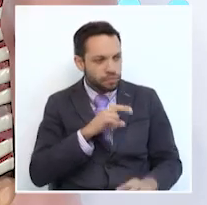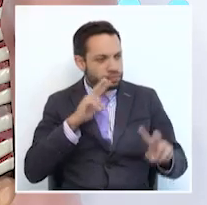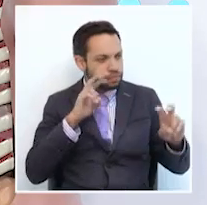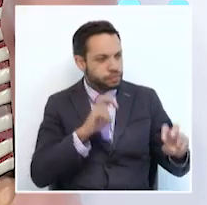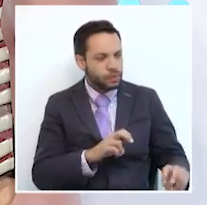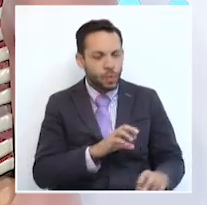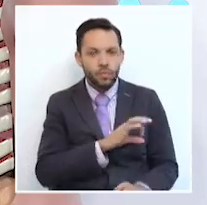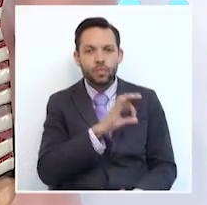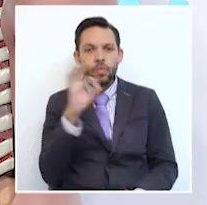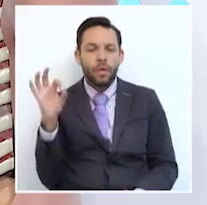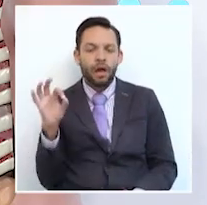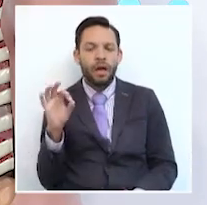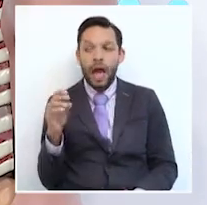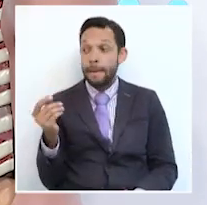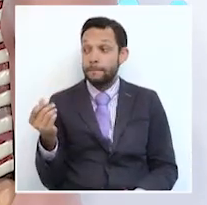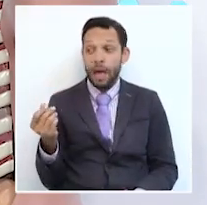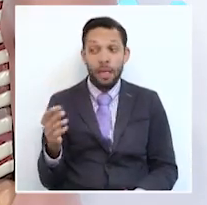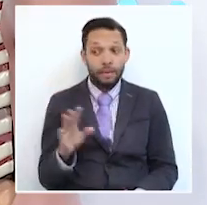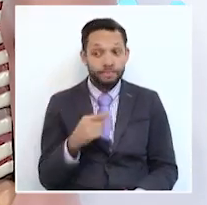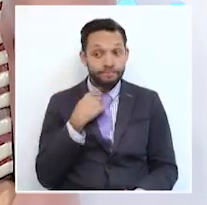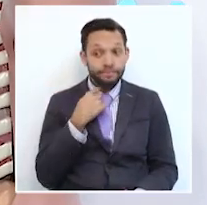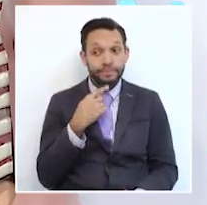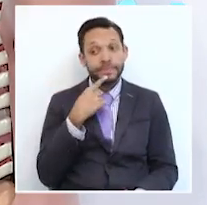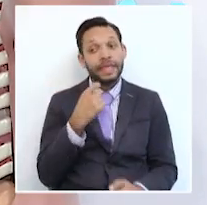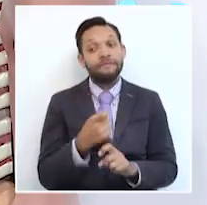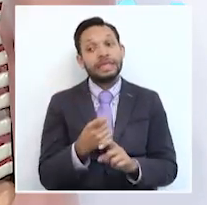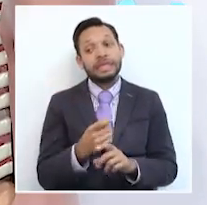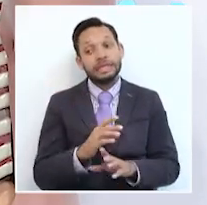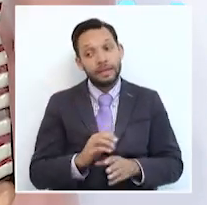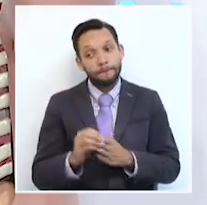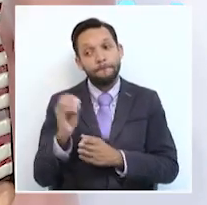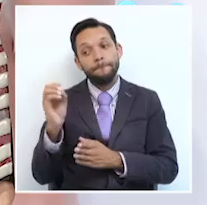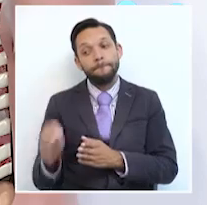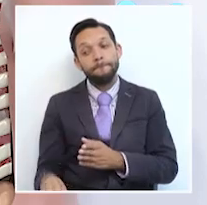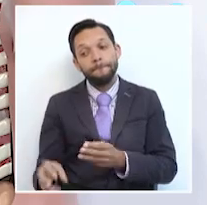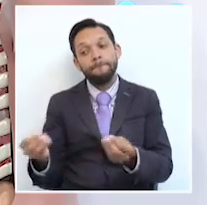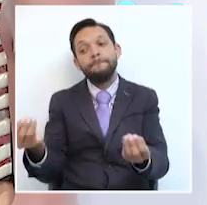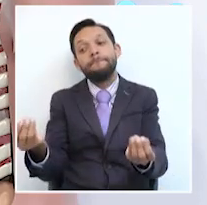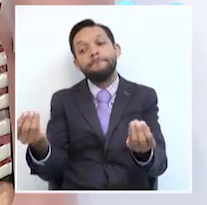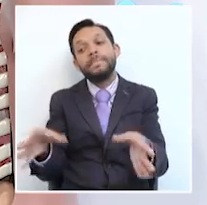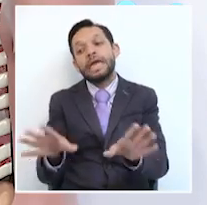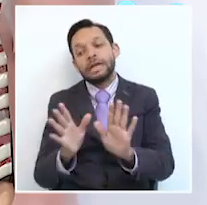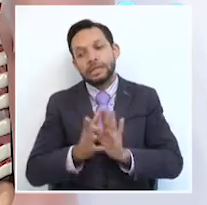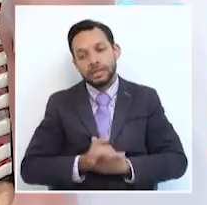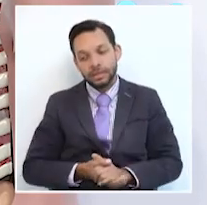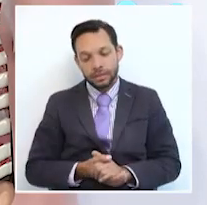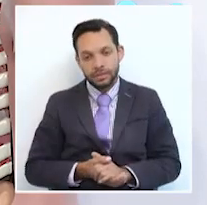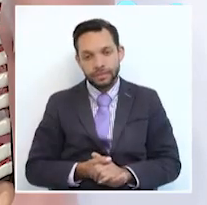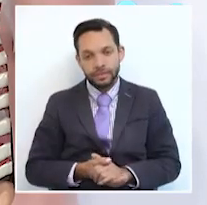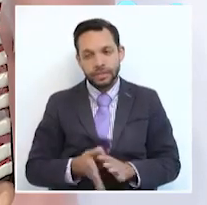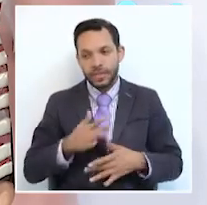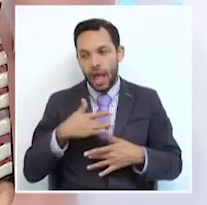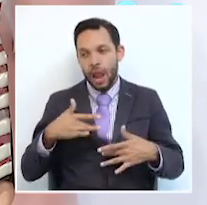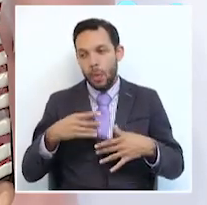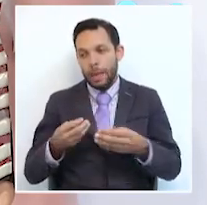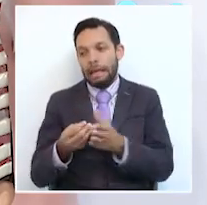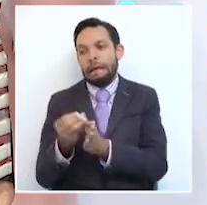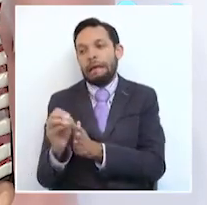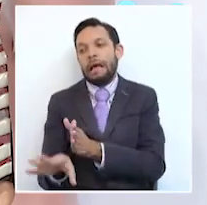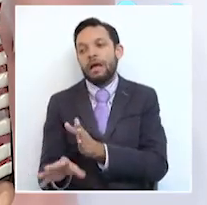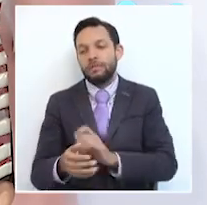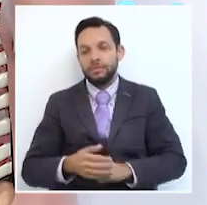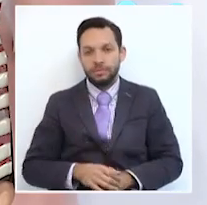muy difícil porque porque creen que es plata perdida entonces la gente dice navas que la salud es muy cara